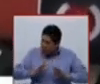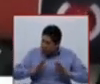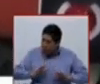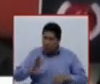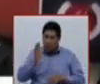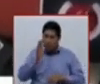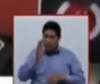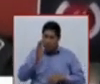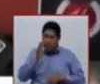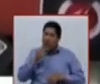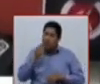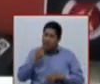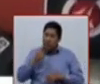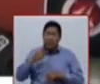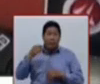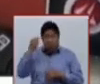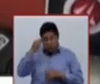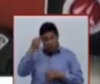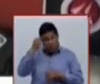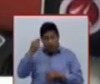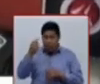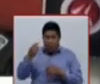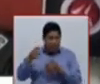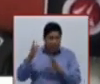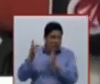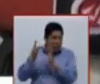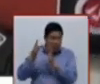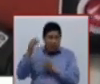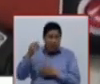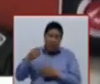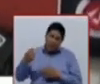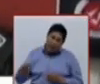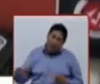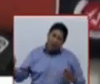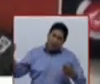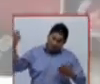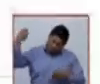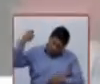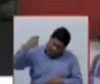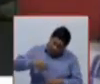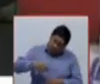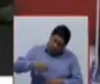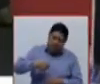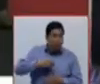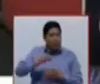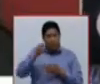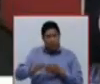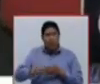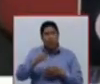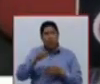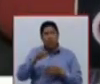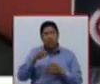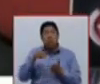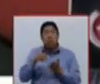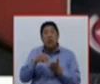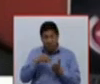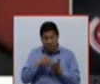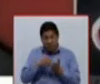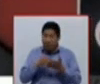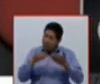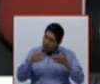renal. Hoy día se ha realizado la ecografía cardiológica, también Doppler. Estamos como Ministerio de